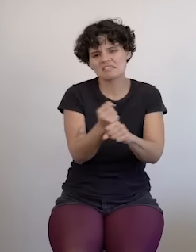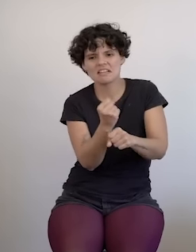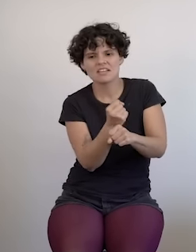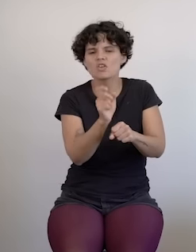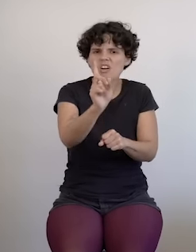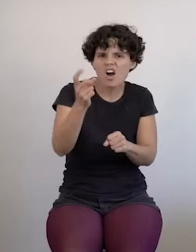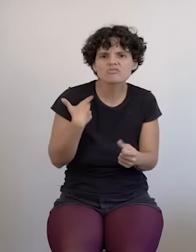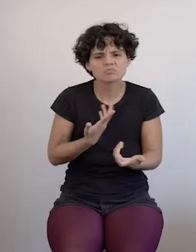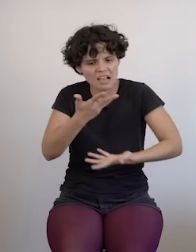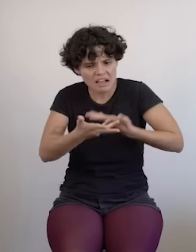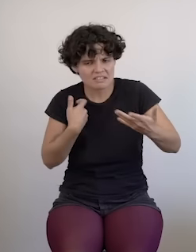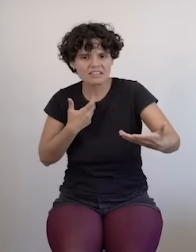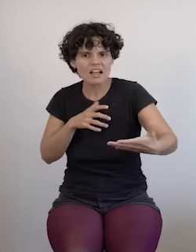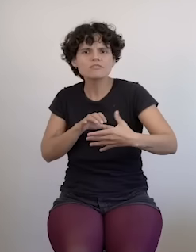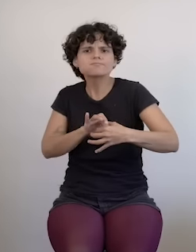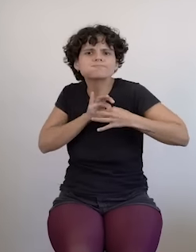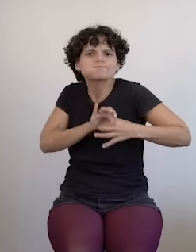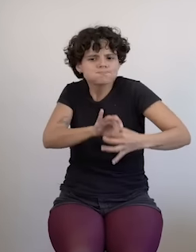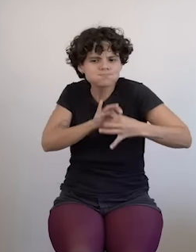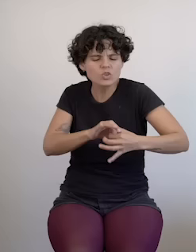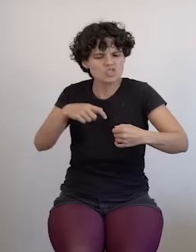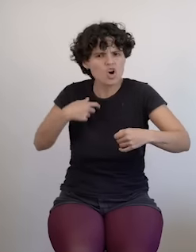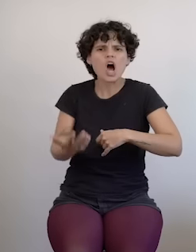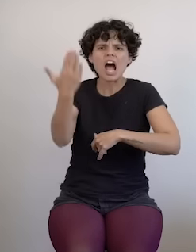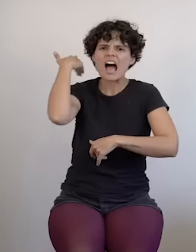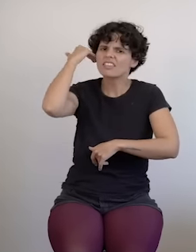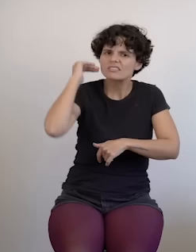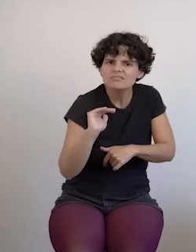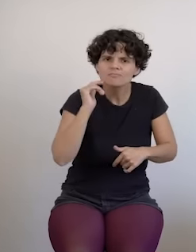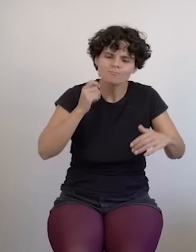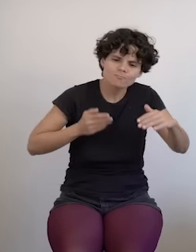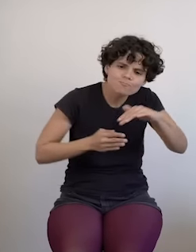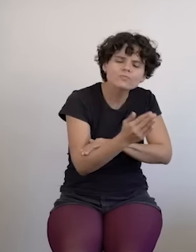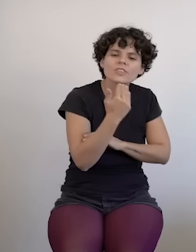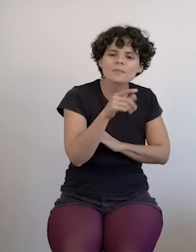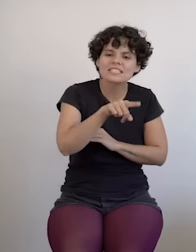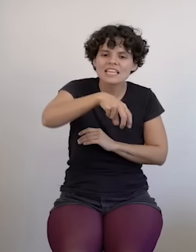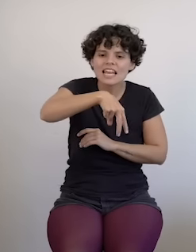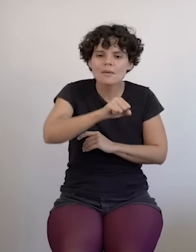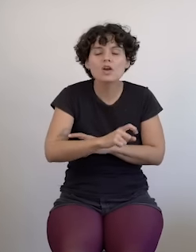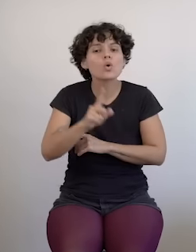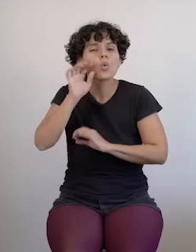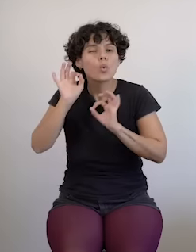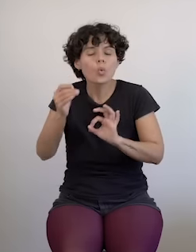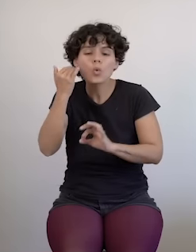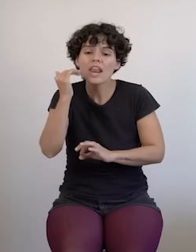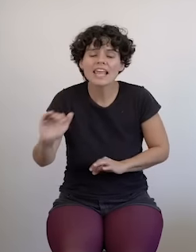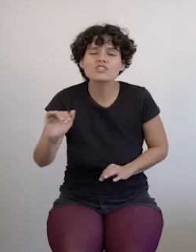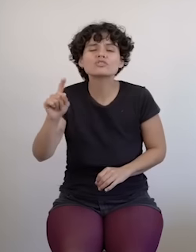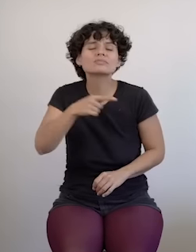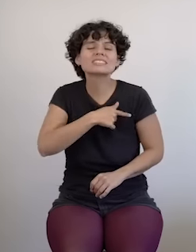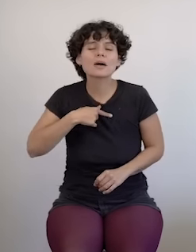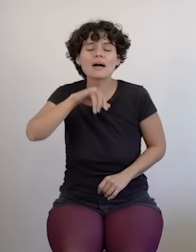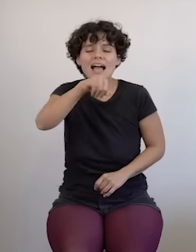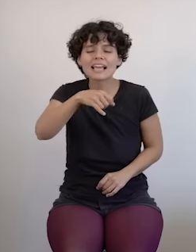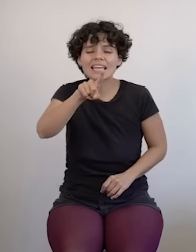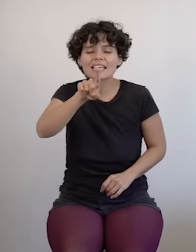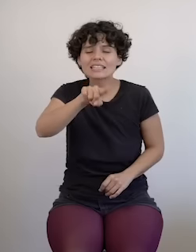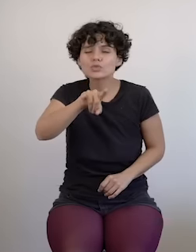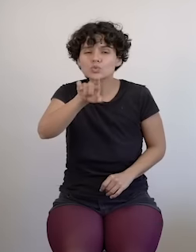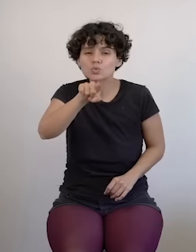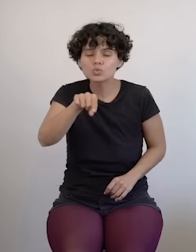más. Hermanito, siento lo que sentí, compañero. Me empatizo, hermano, contigo porque yo estoy aquí. Te quiero, hombre. Y aguanta. Ahí hay un niño que se llama Jesús, mira,